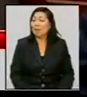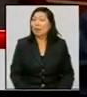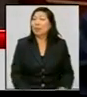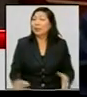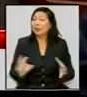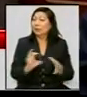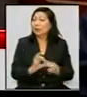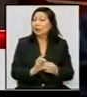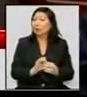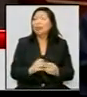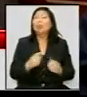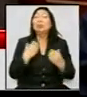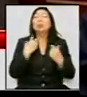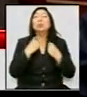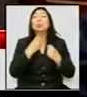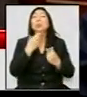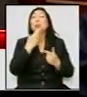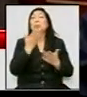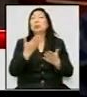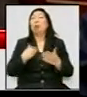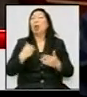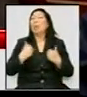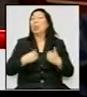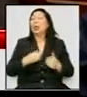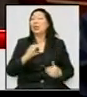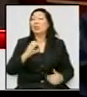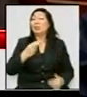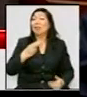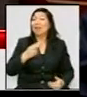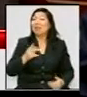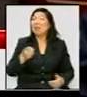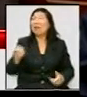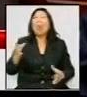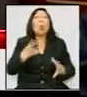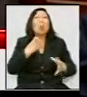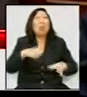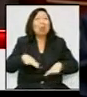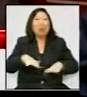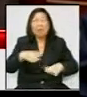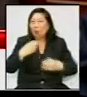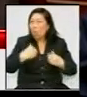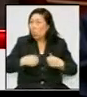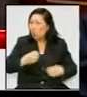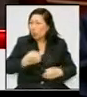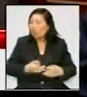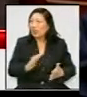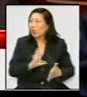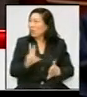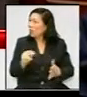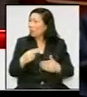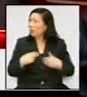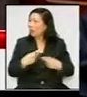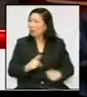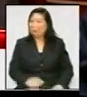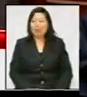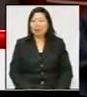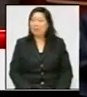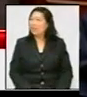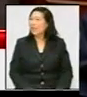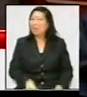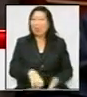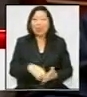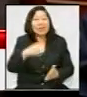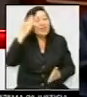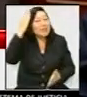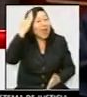encabezado por los cuellos blancos y a la cabeza Chávarri, hagan lo que quieran en el país, y el pueblo no lo va a permitir. El pueblo